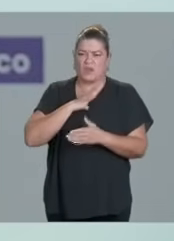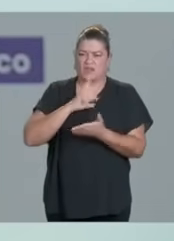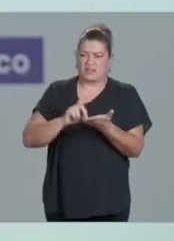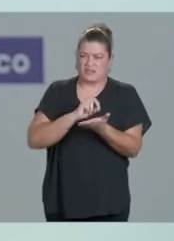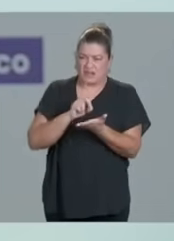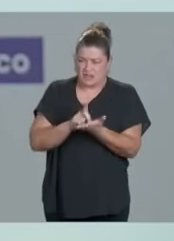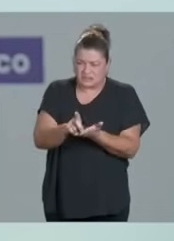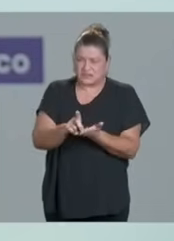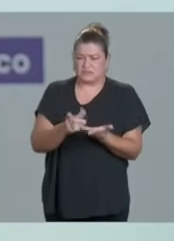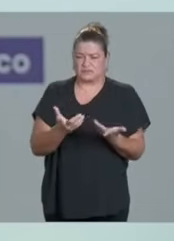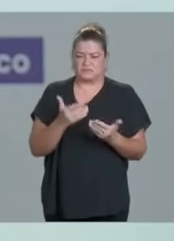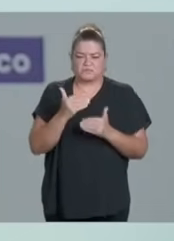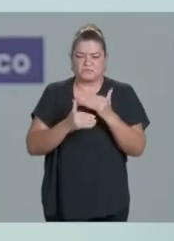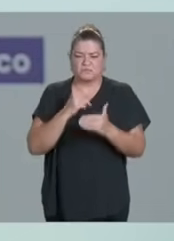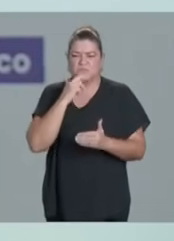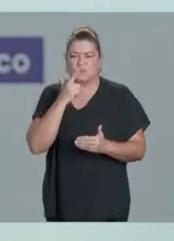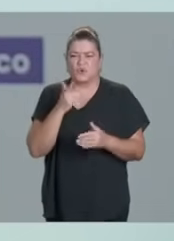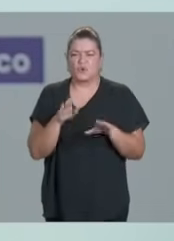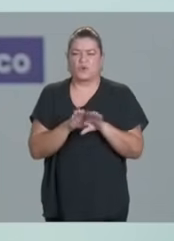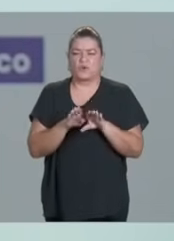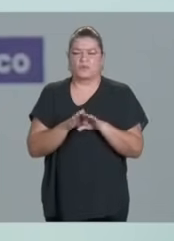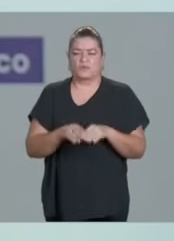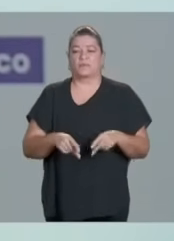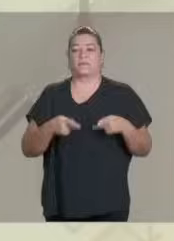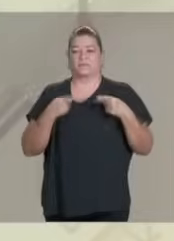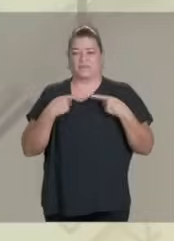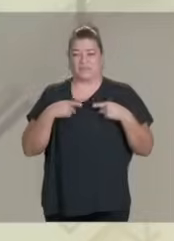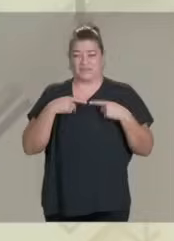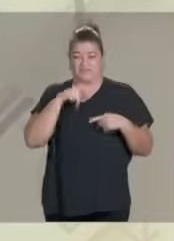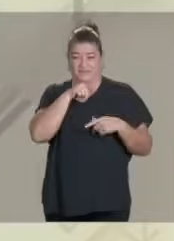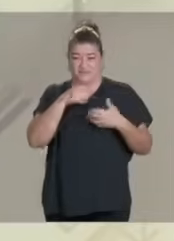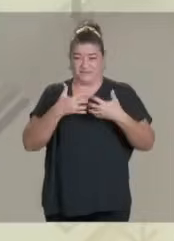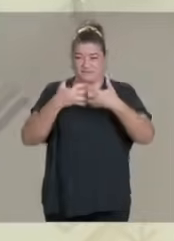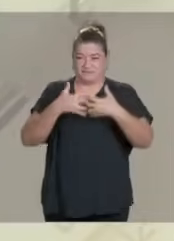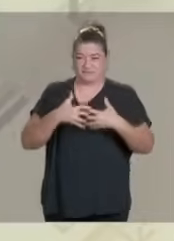Que quien contamine pague, con justicia intergeneracional y con justicia climática.